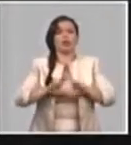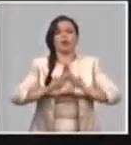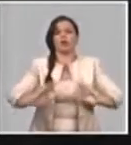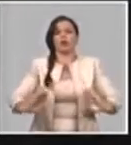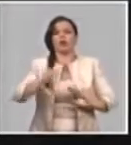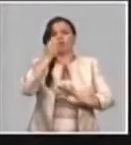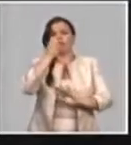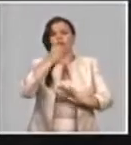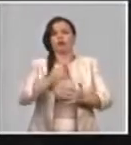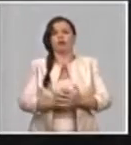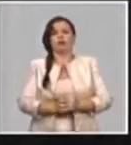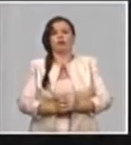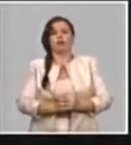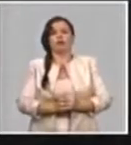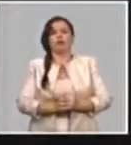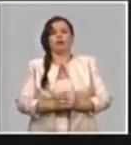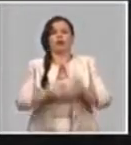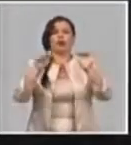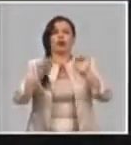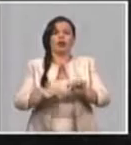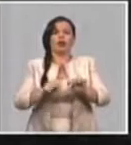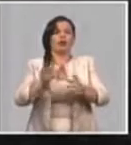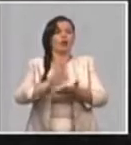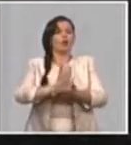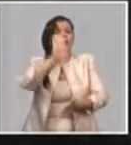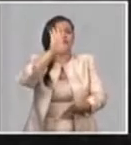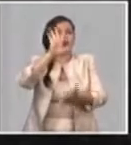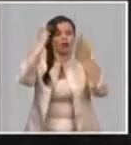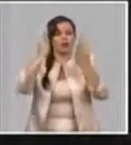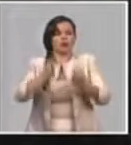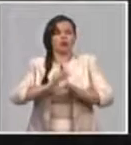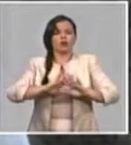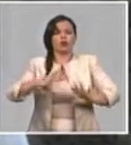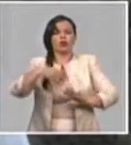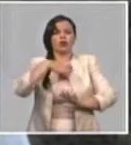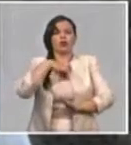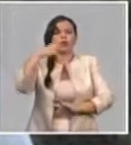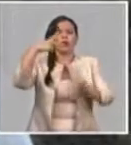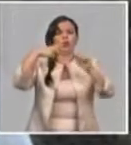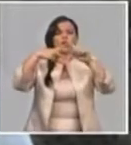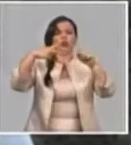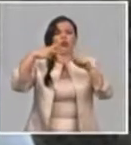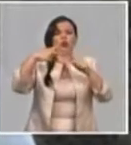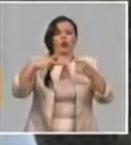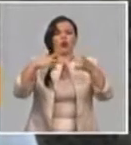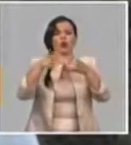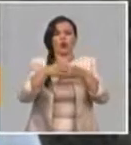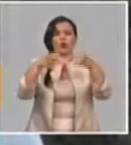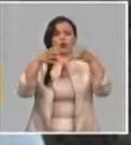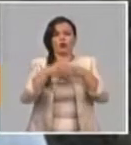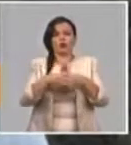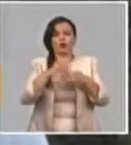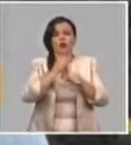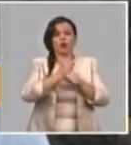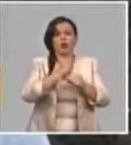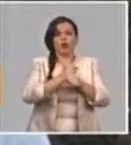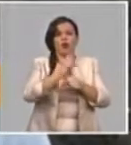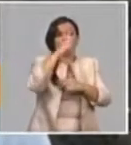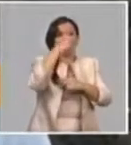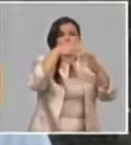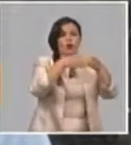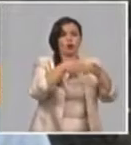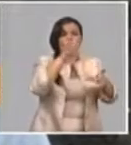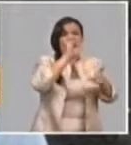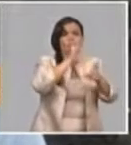compromiso, incluso tenemos pelotones dobles donde se turnan, uno entra a las 8 de la mañana y se